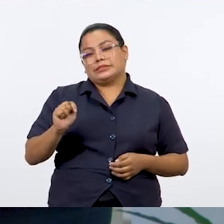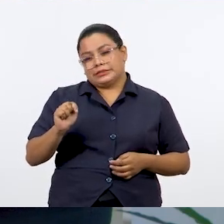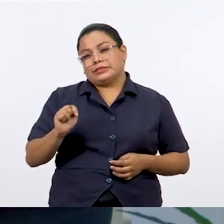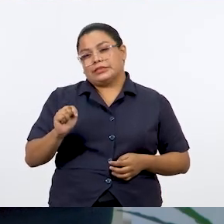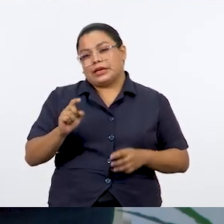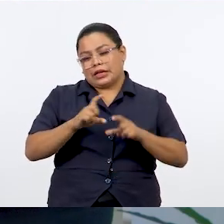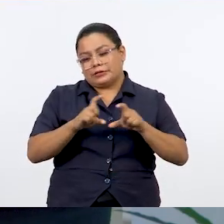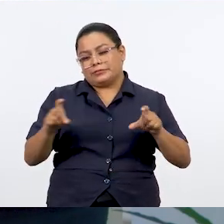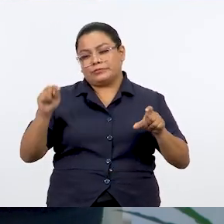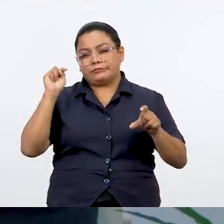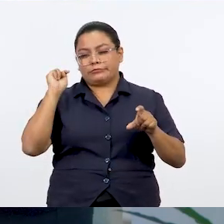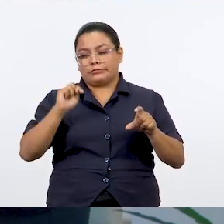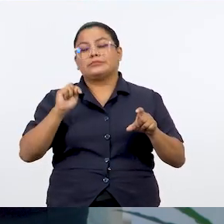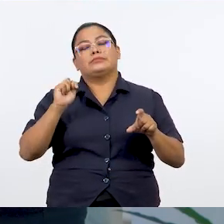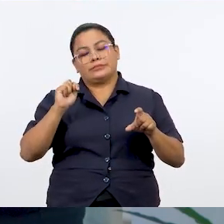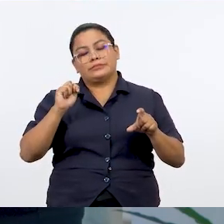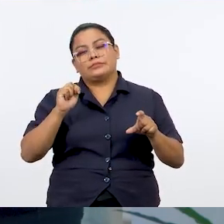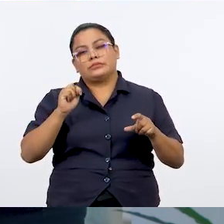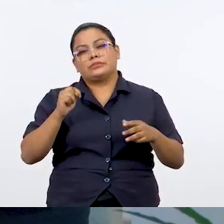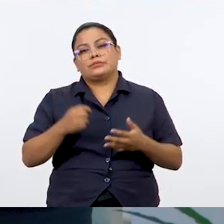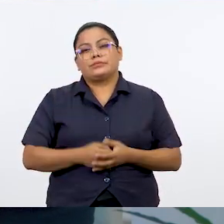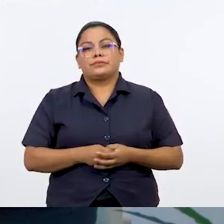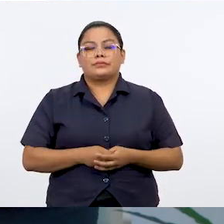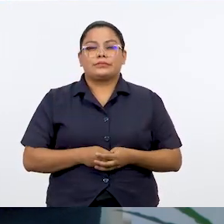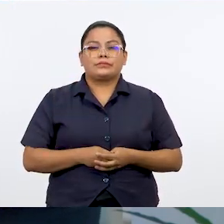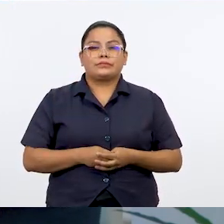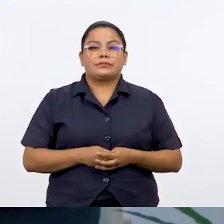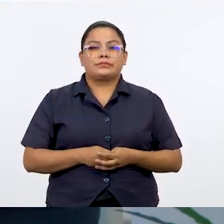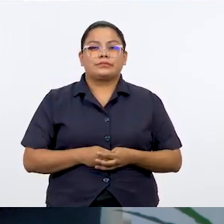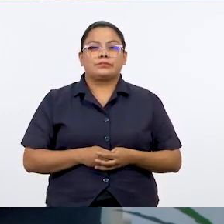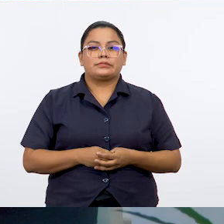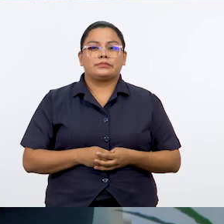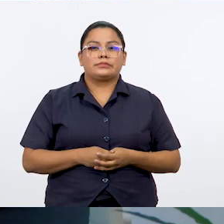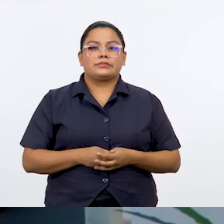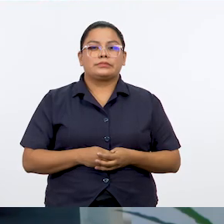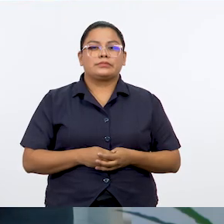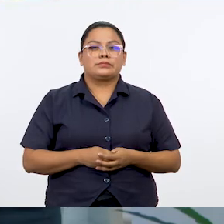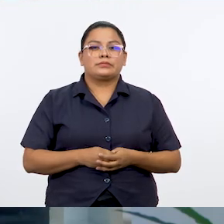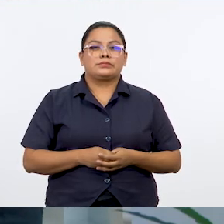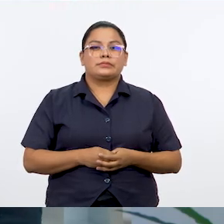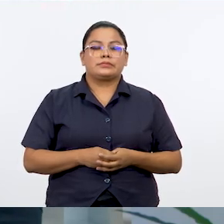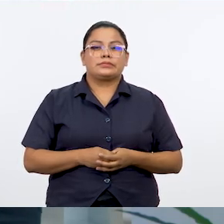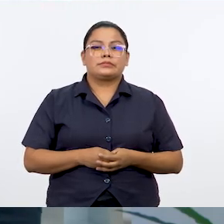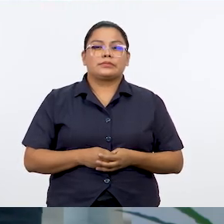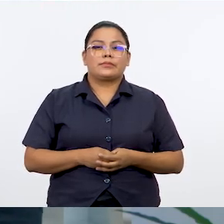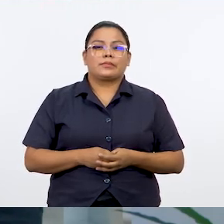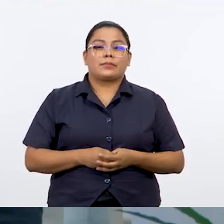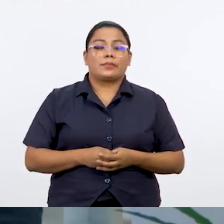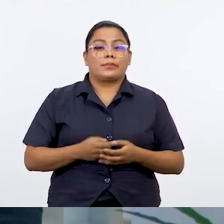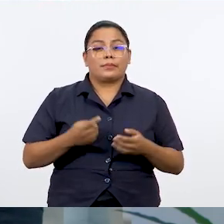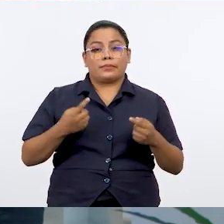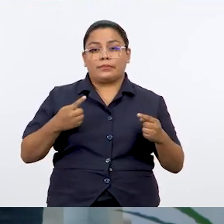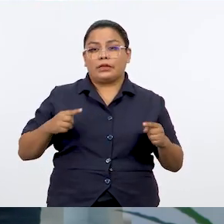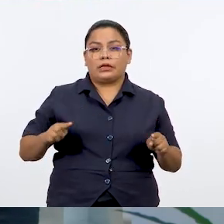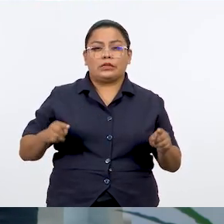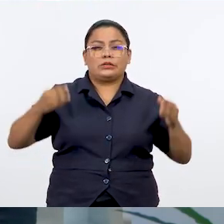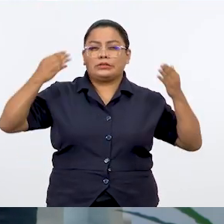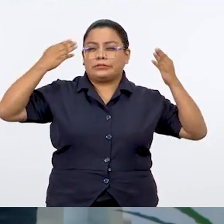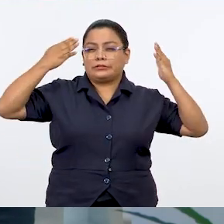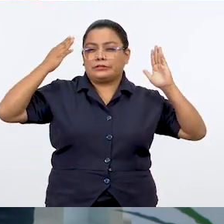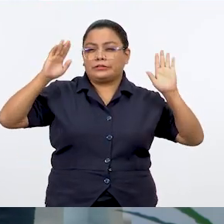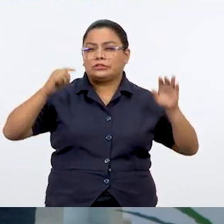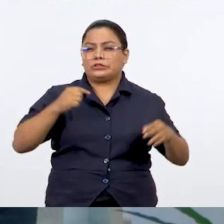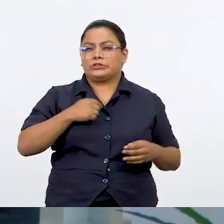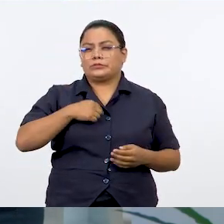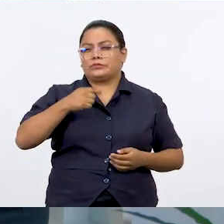cumple. Sí, ahora sí es mucho más cercano, ¿no? Como 7.5 centímetros. Pero, no sé, ya con eso